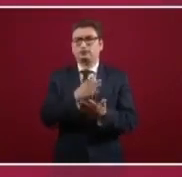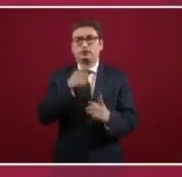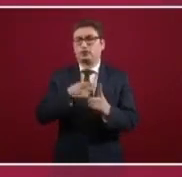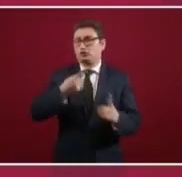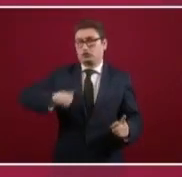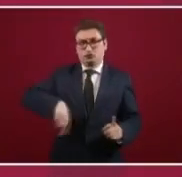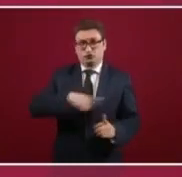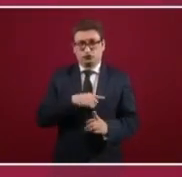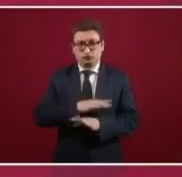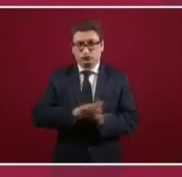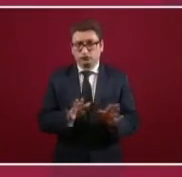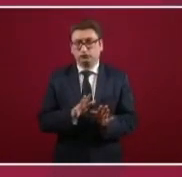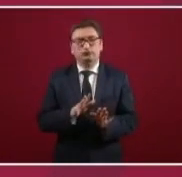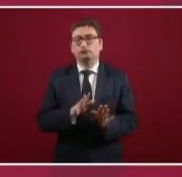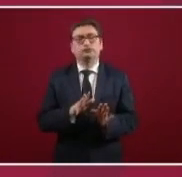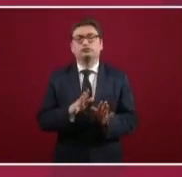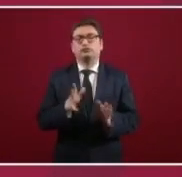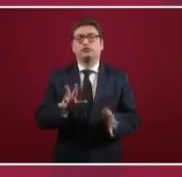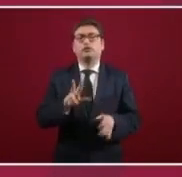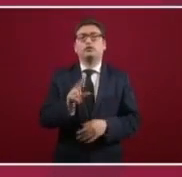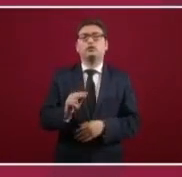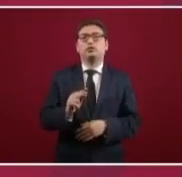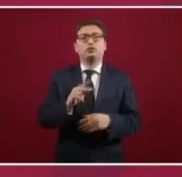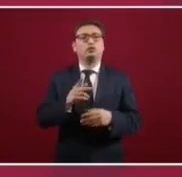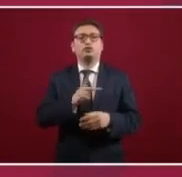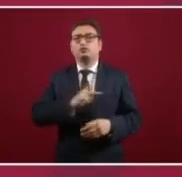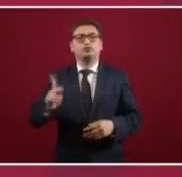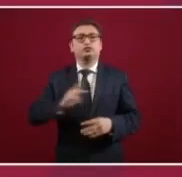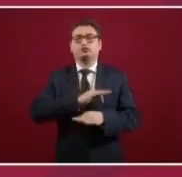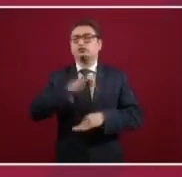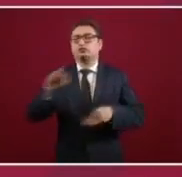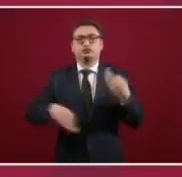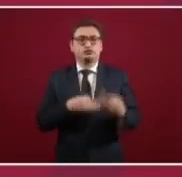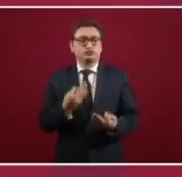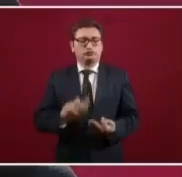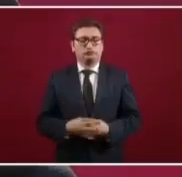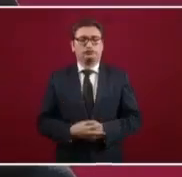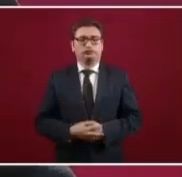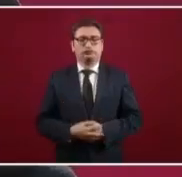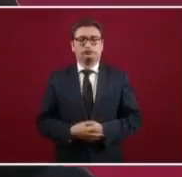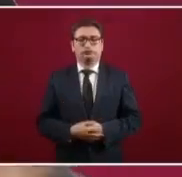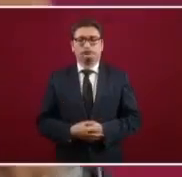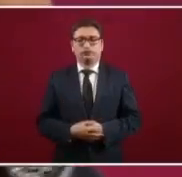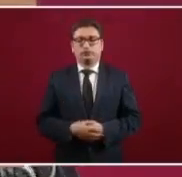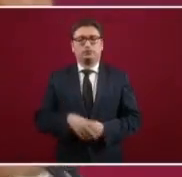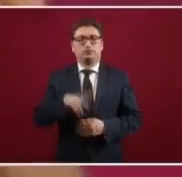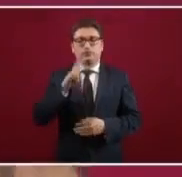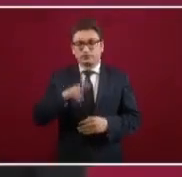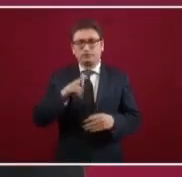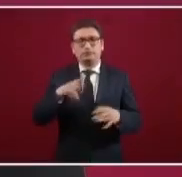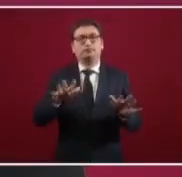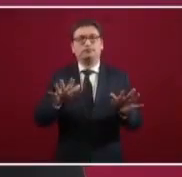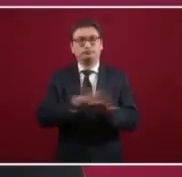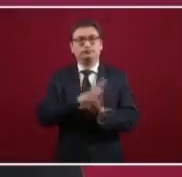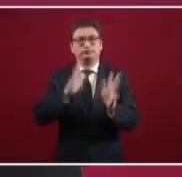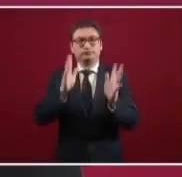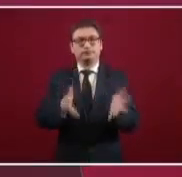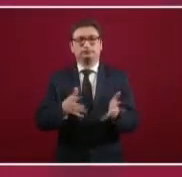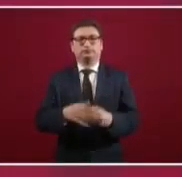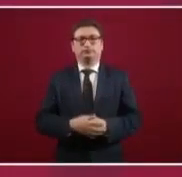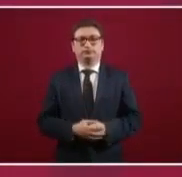nosotros es para todos es que ya cambio esto